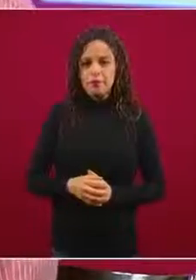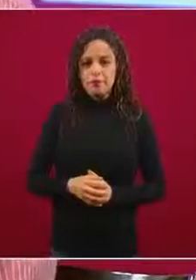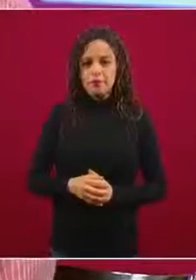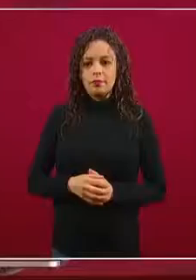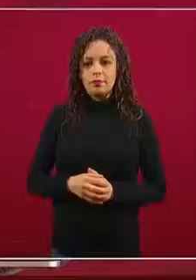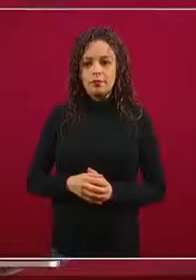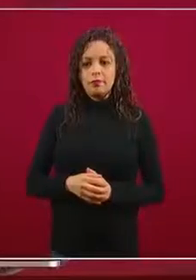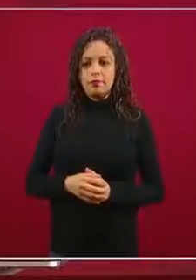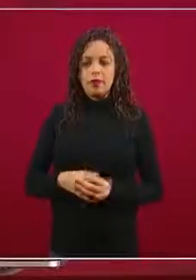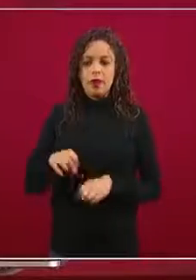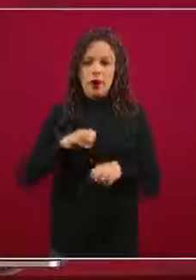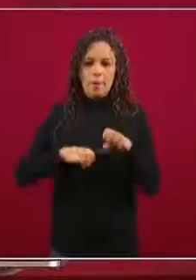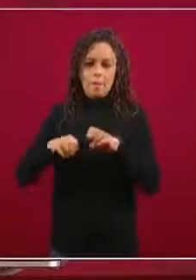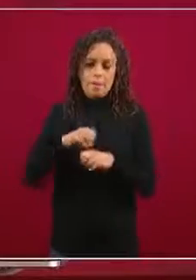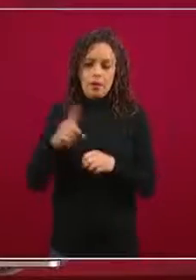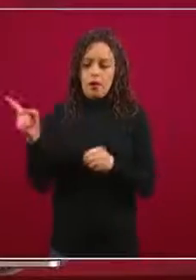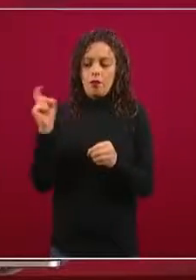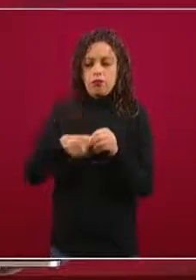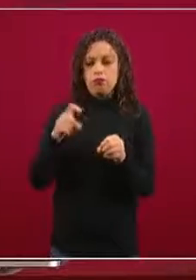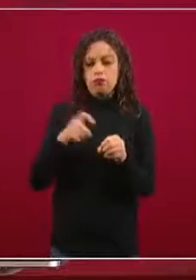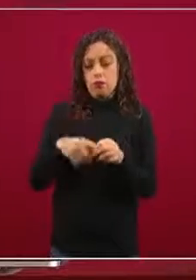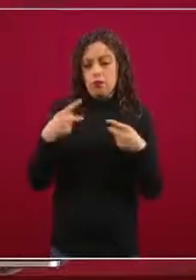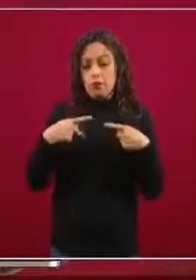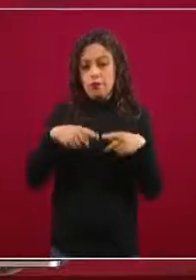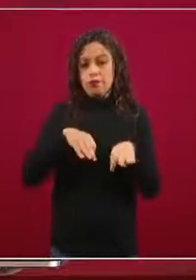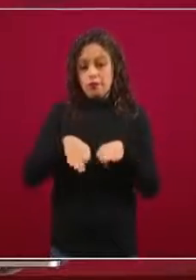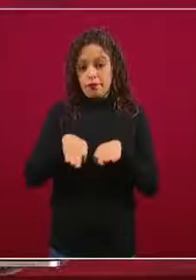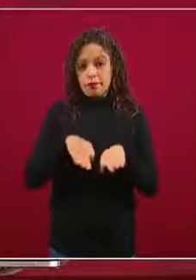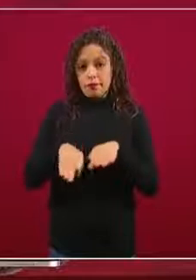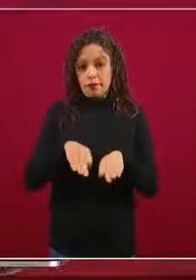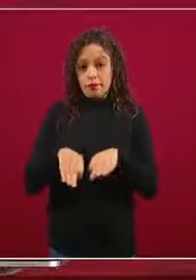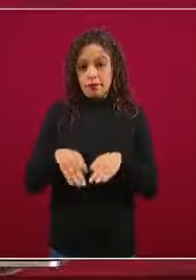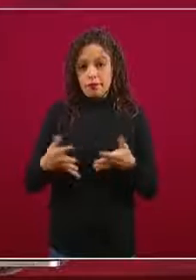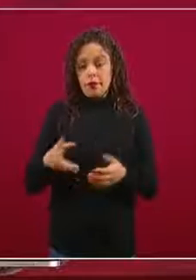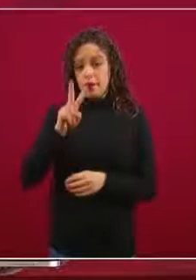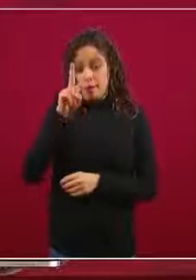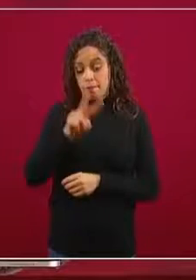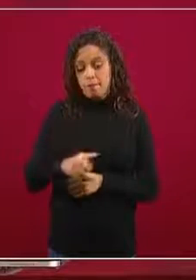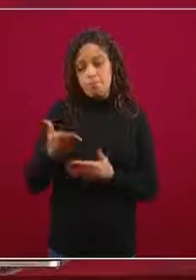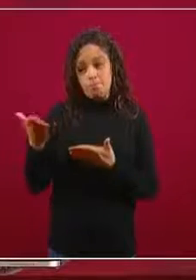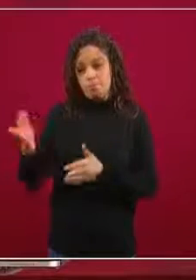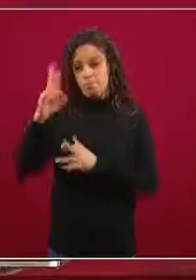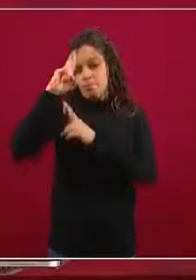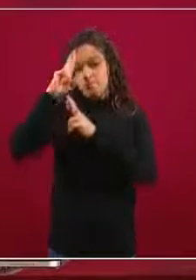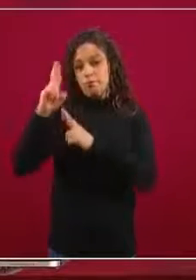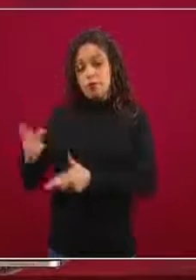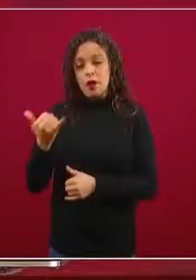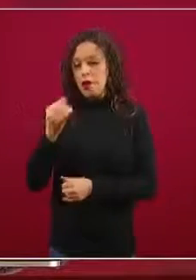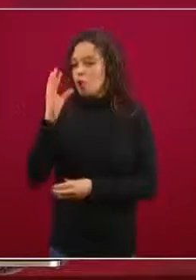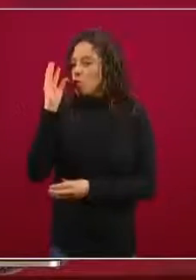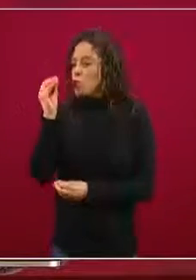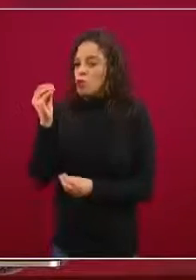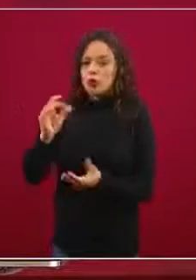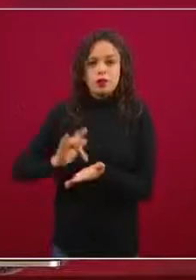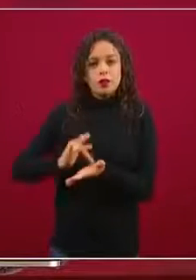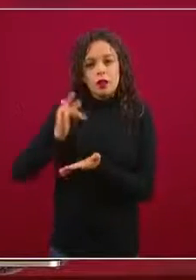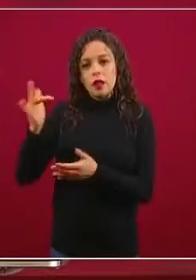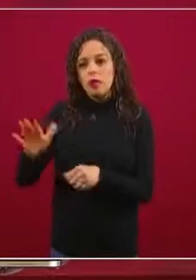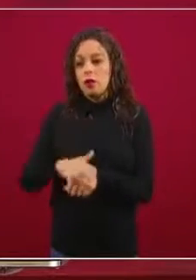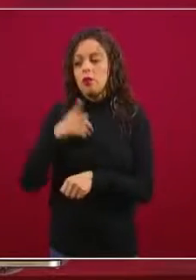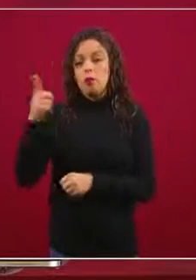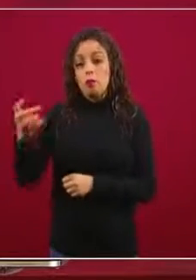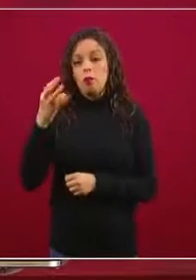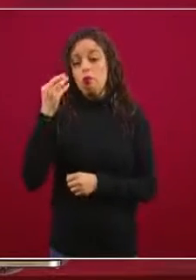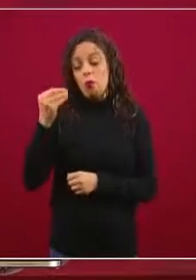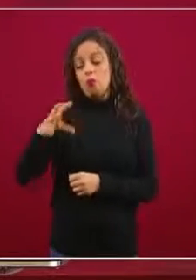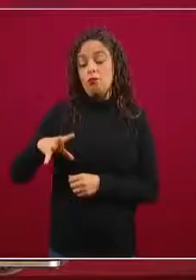compañías que contratan personas. Nuestro aprecio, nuestro respeto, nuestro agradecimiento por el esfuerzo que han